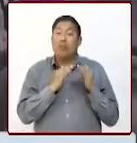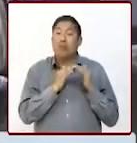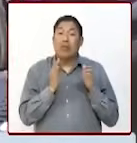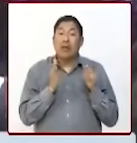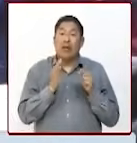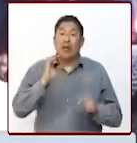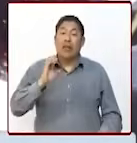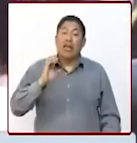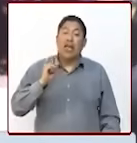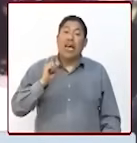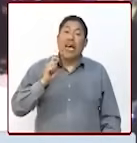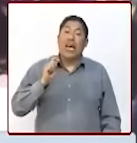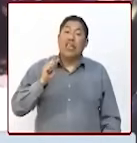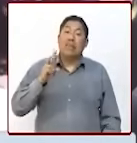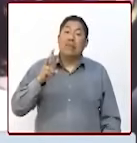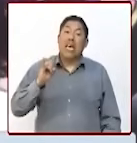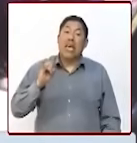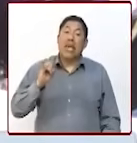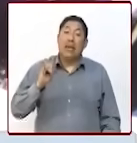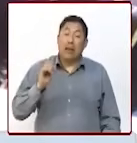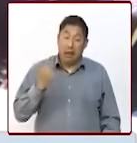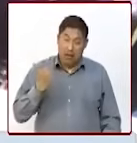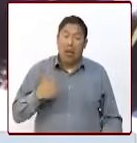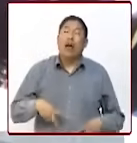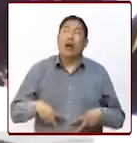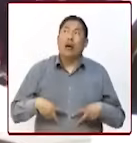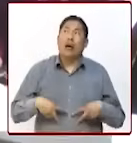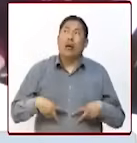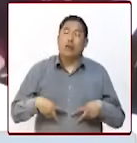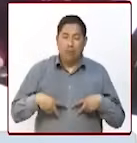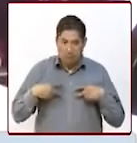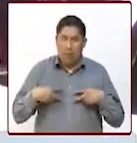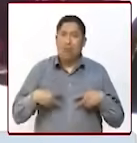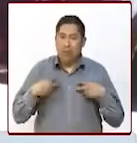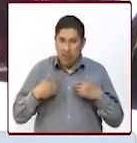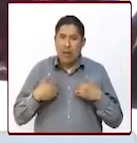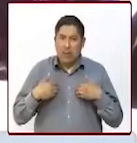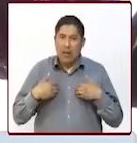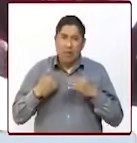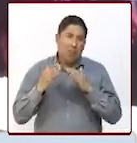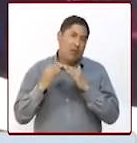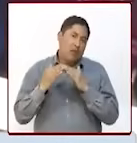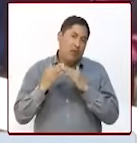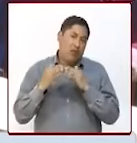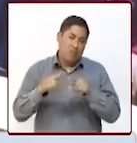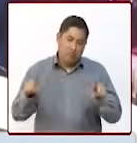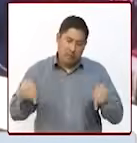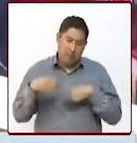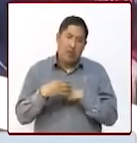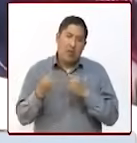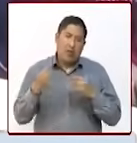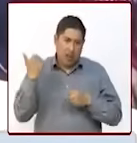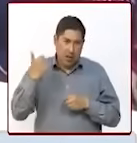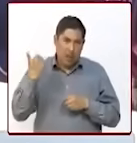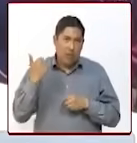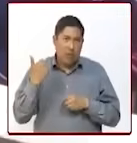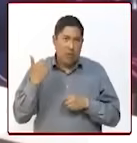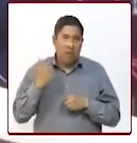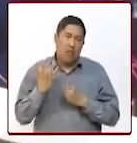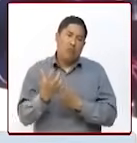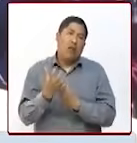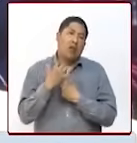¿Dónde? Catavi. ¿Ya? ¿Usted vive allá? Sí, yo tengo parcelas, terreno tengo. ¿Tiene terrenito? Ya